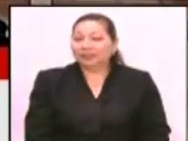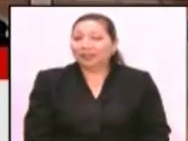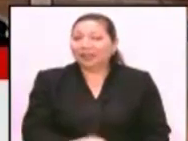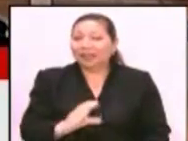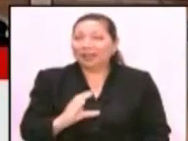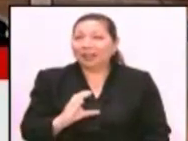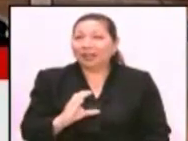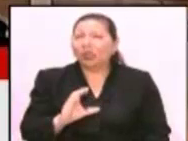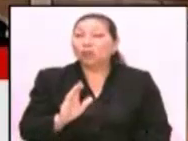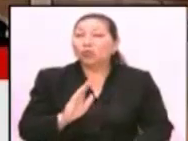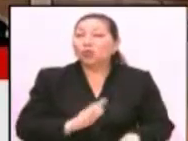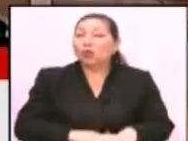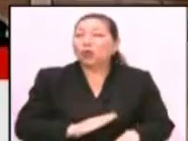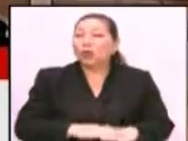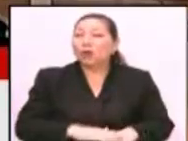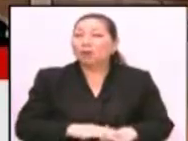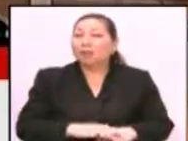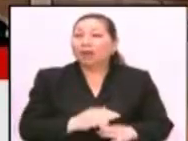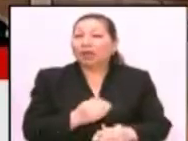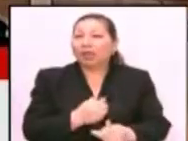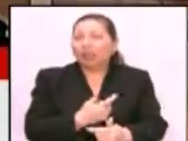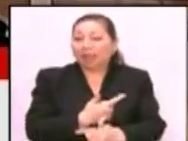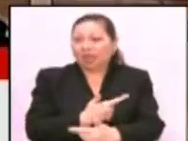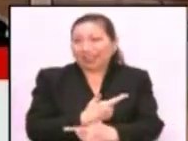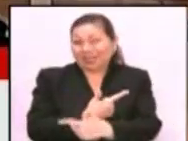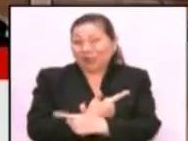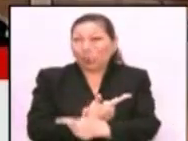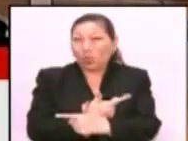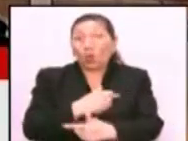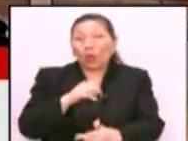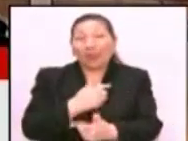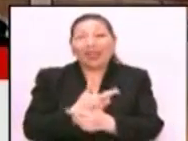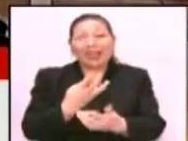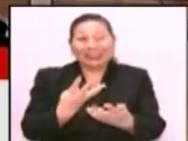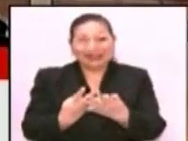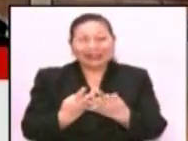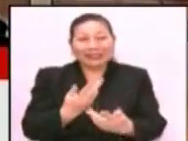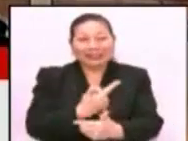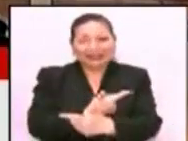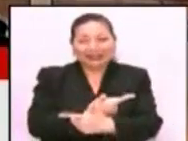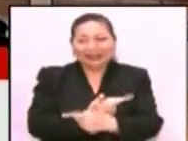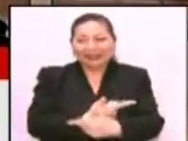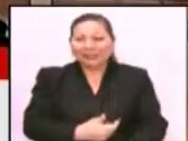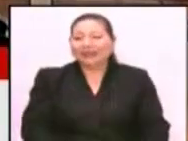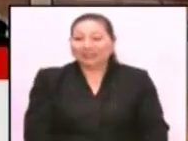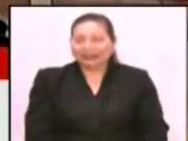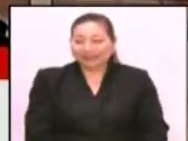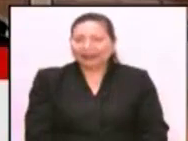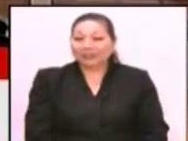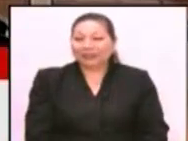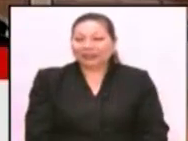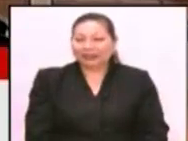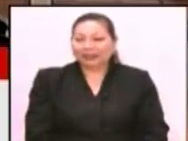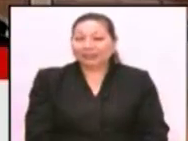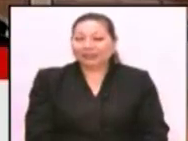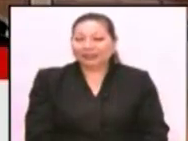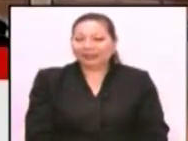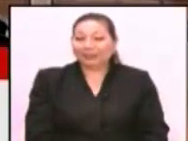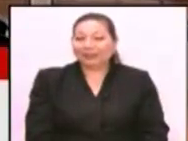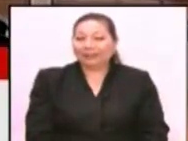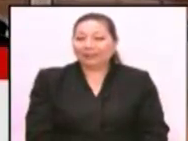sí nos gustaría visitarlo en noviembre para que ese momento en el cual entra en operaciones,